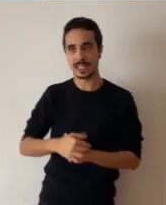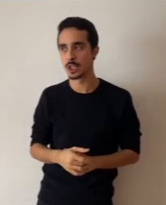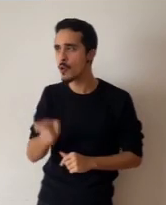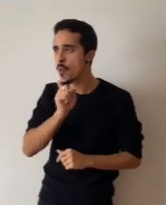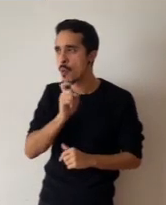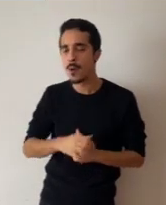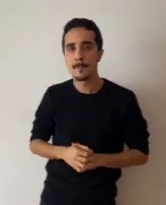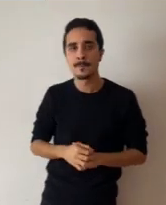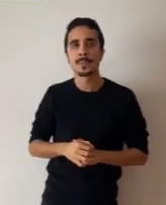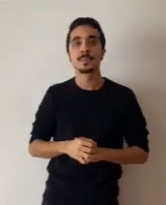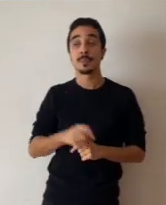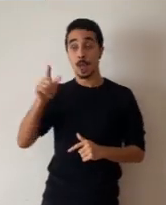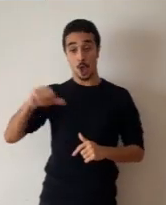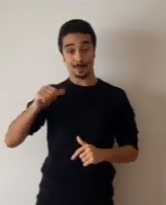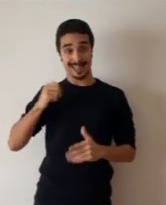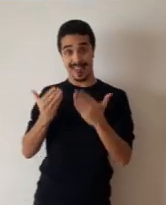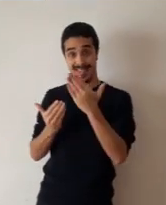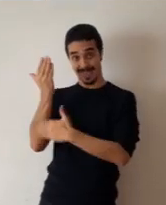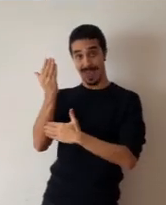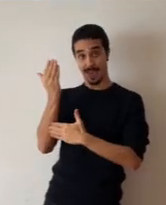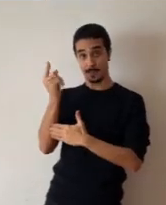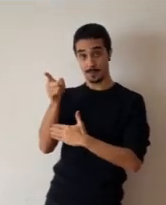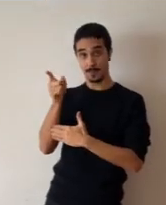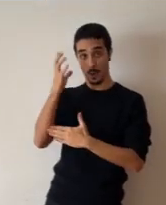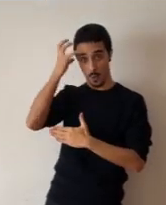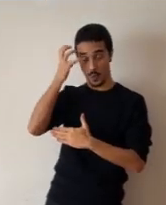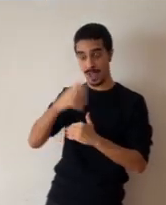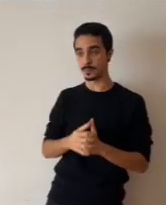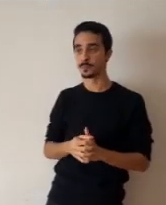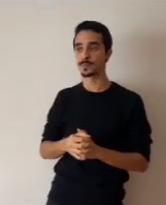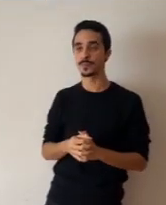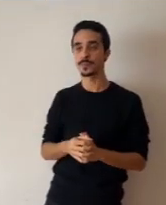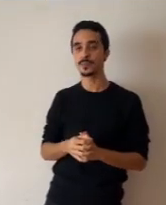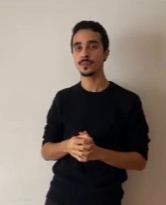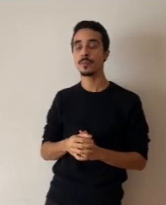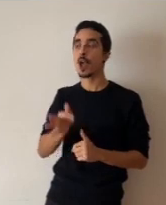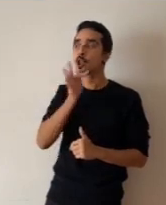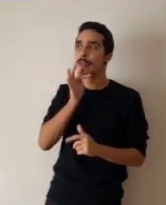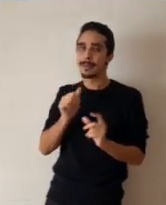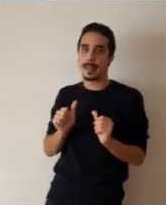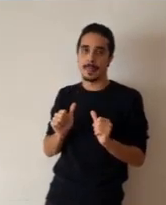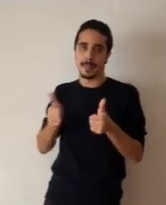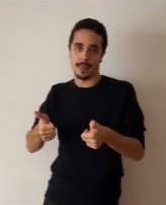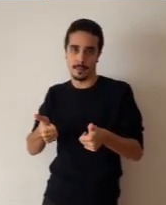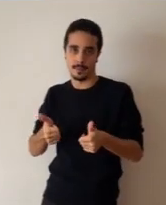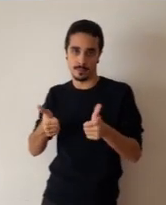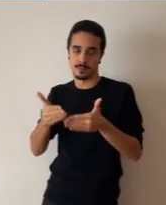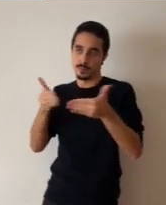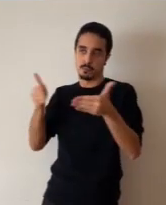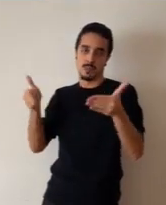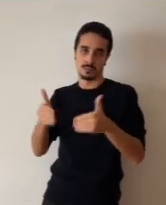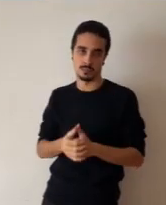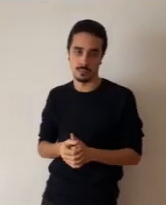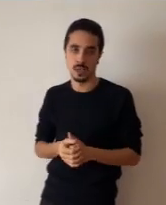pacientes. A ver, el hospital de día que tenemos en Coruña estamos, digamos que todavía empezando,